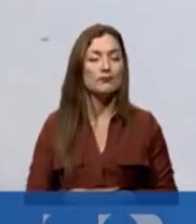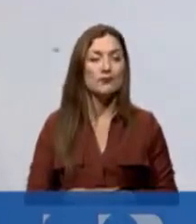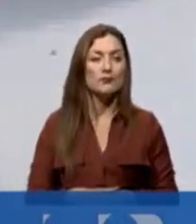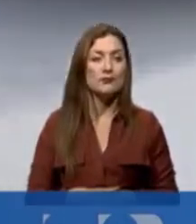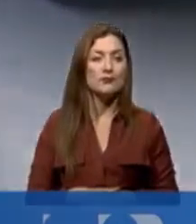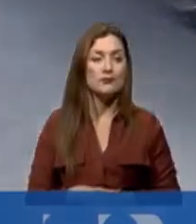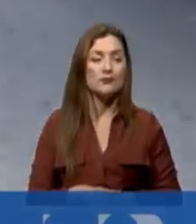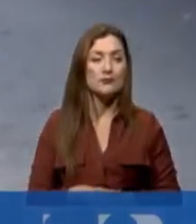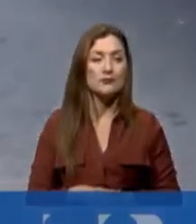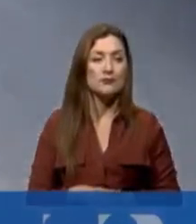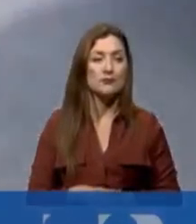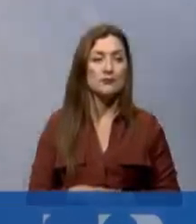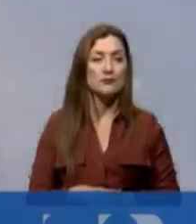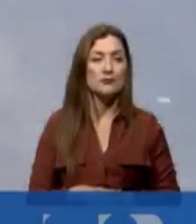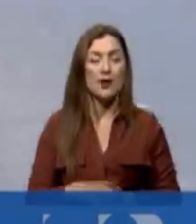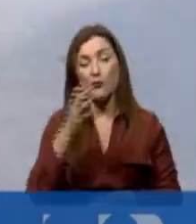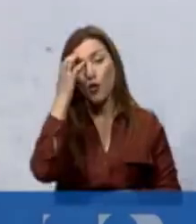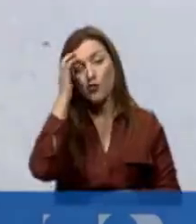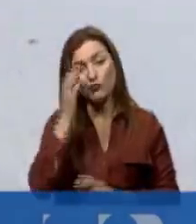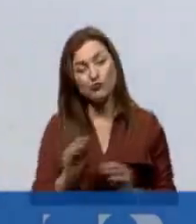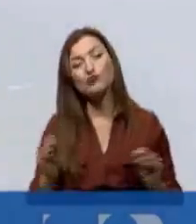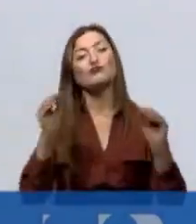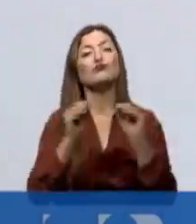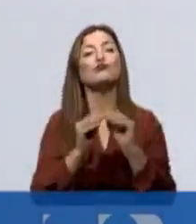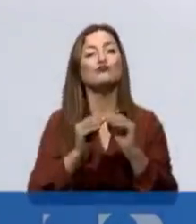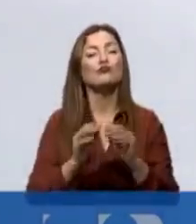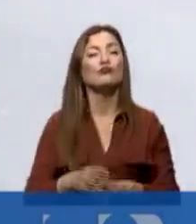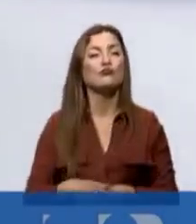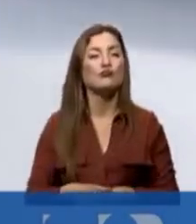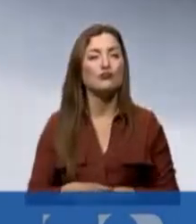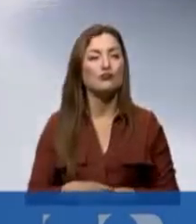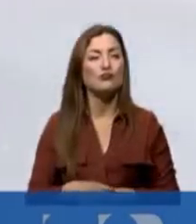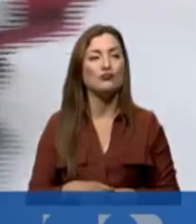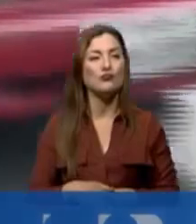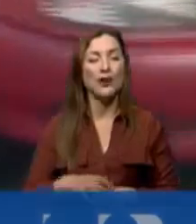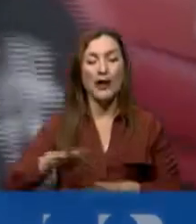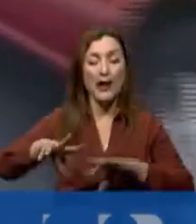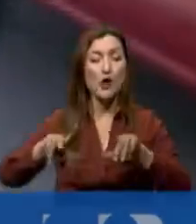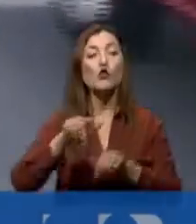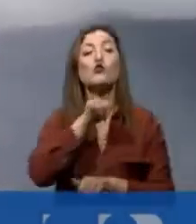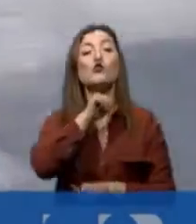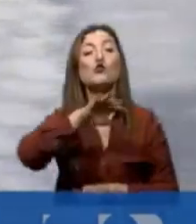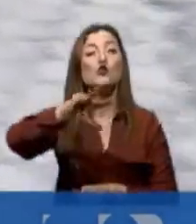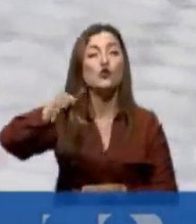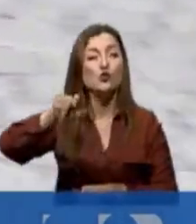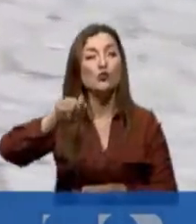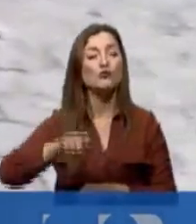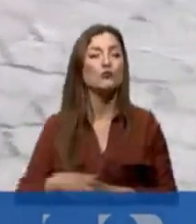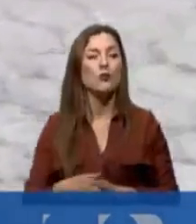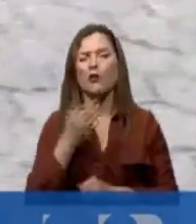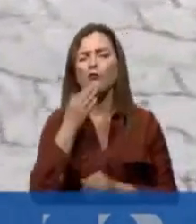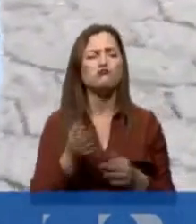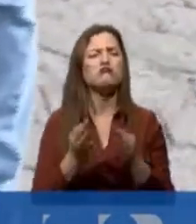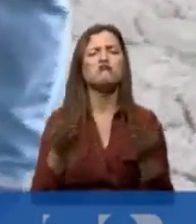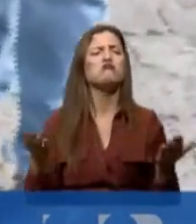porque lo que ha incrementado y ha cambiado es el delito del robo a vehículos bajo la